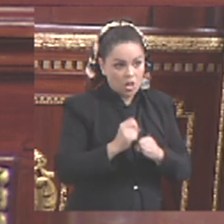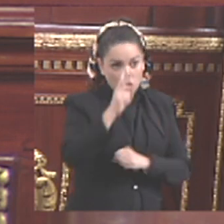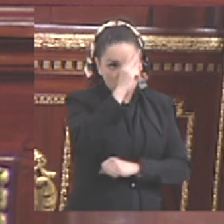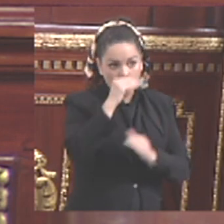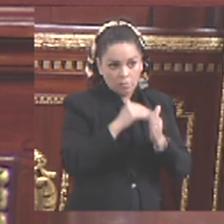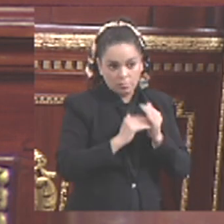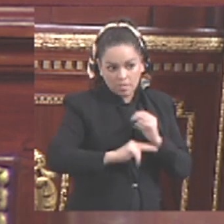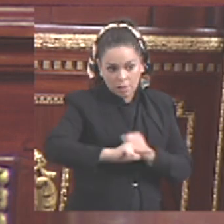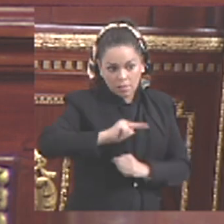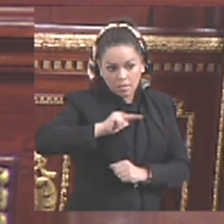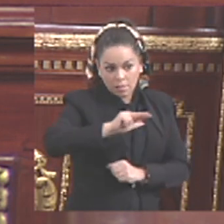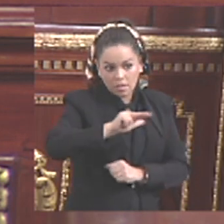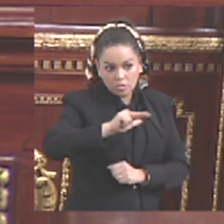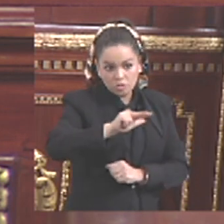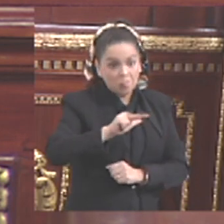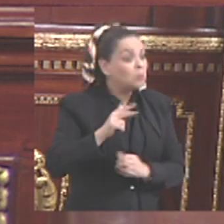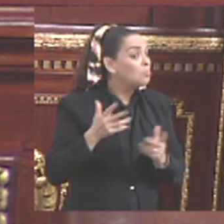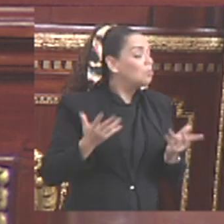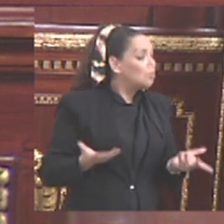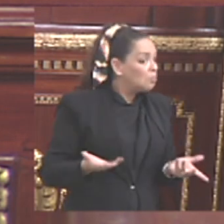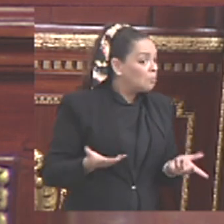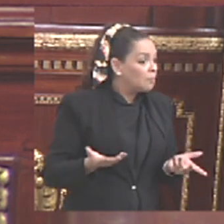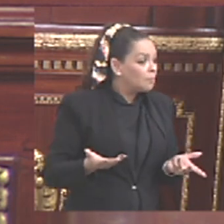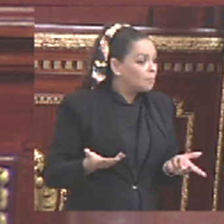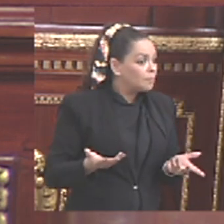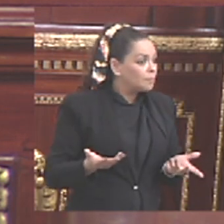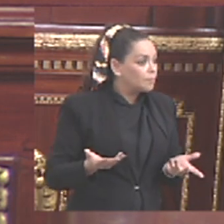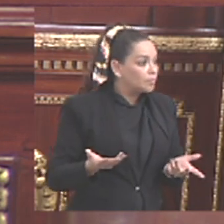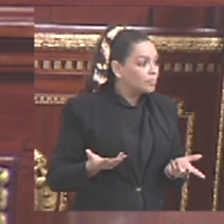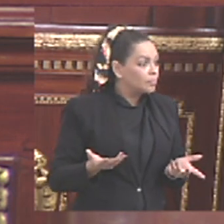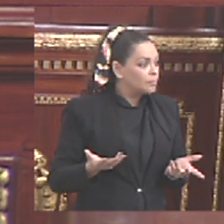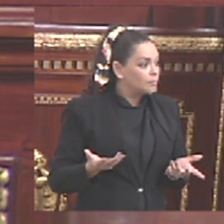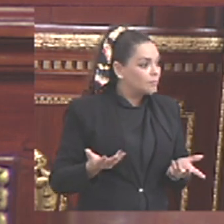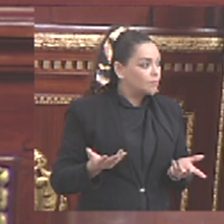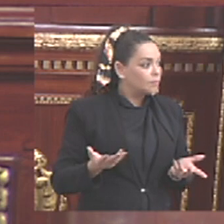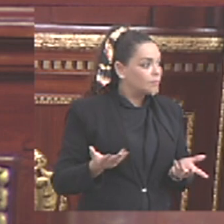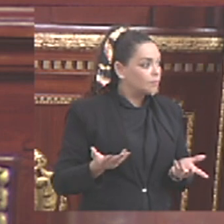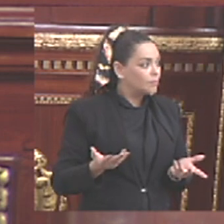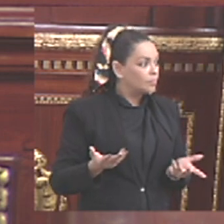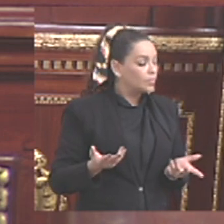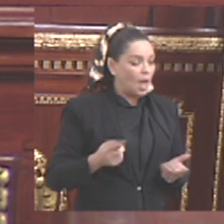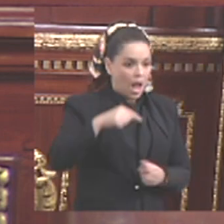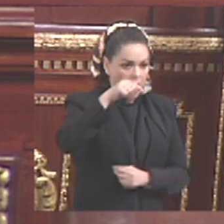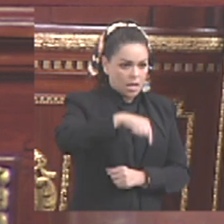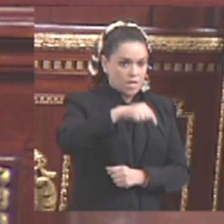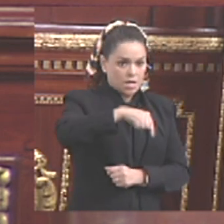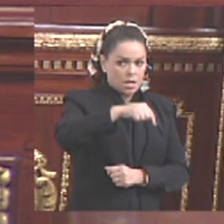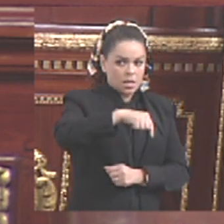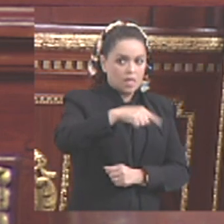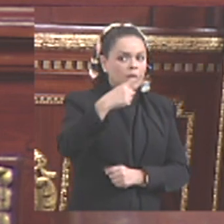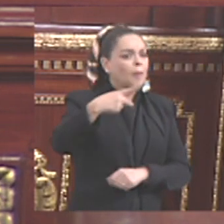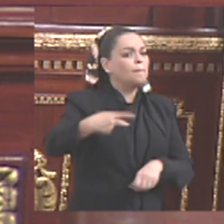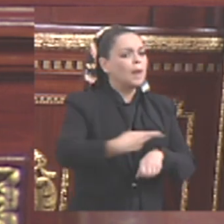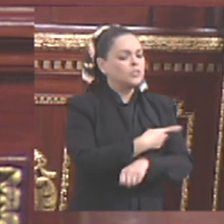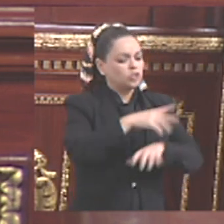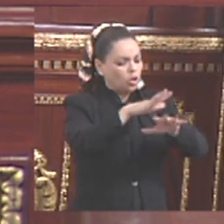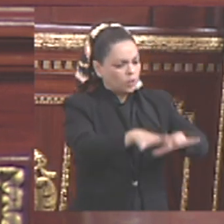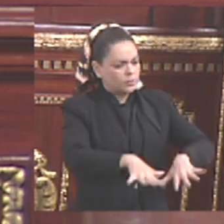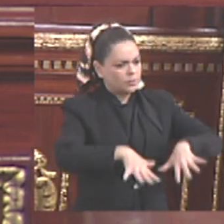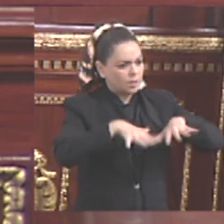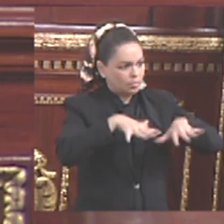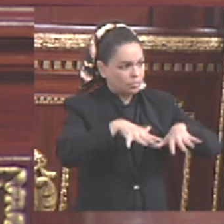2018? Porque pareciera que era la panacea lo que sucedió aquí en la Asamblea Legislativa. Ahorita les voy